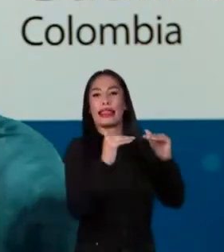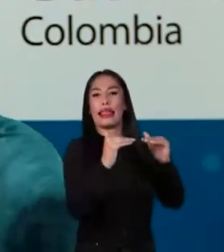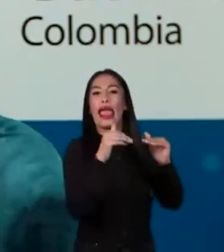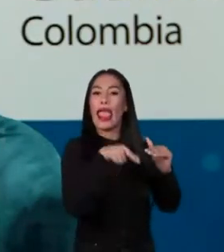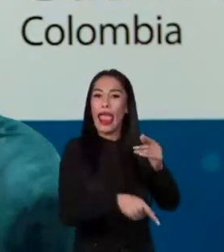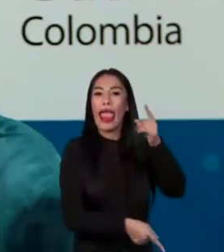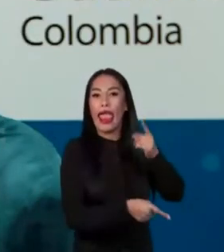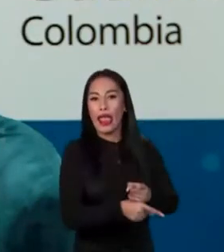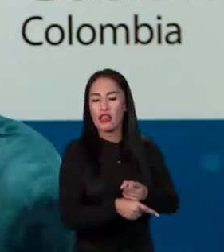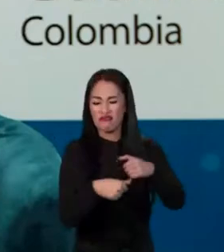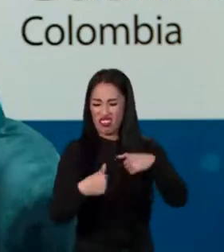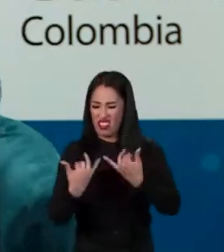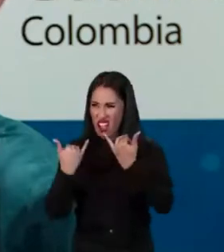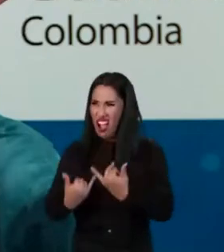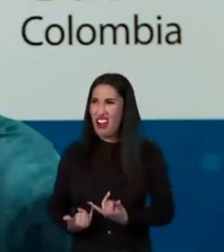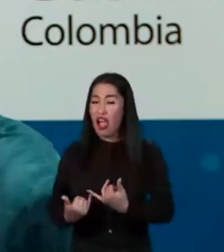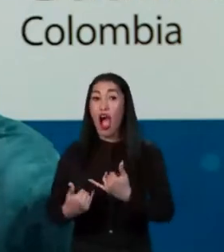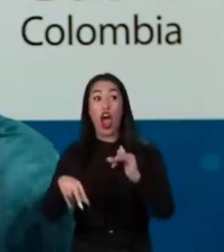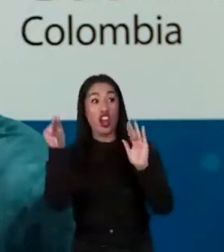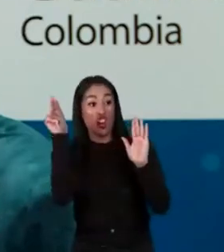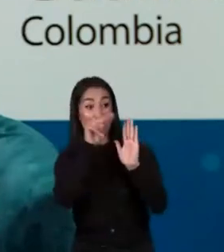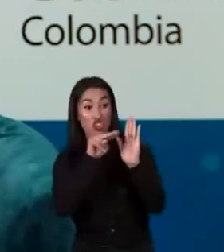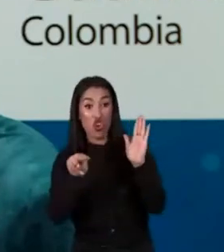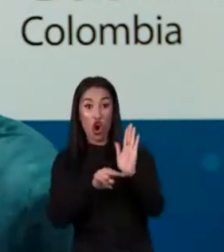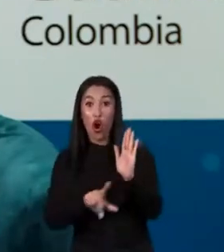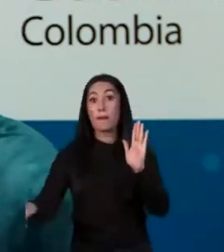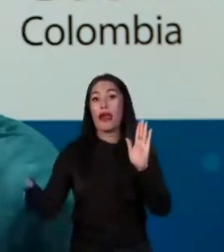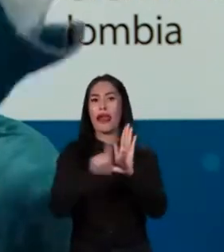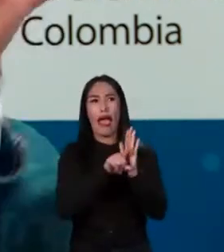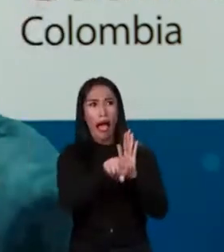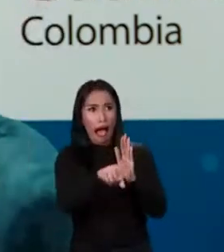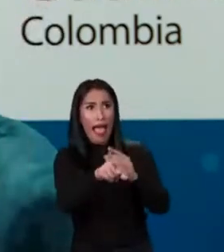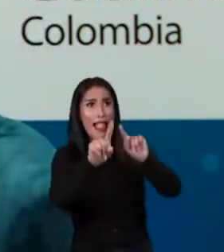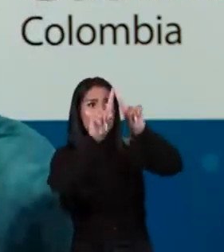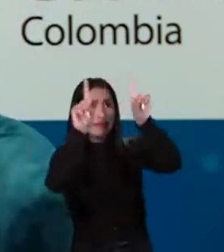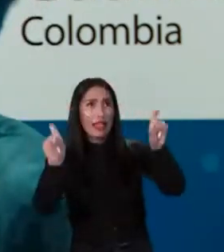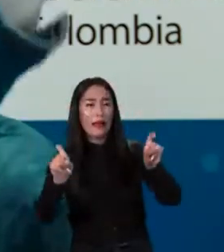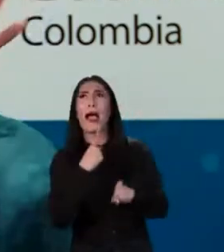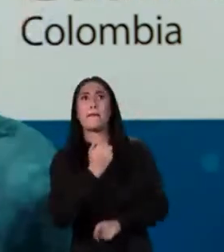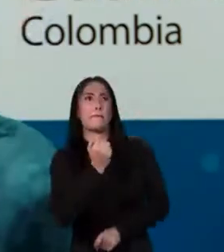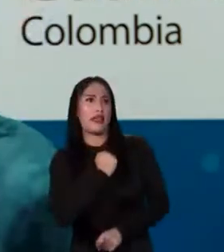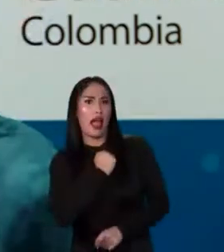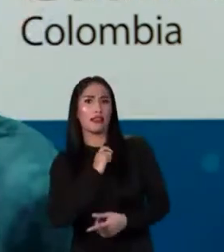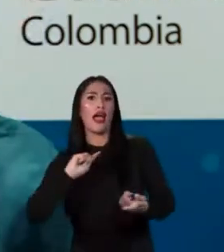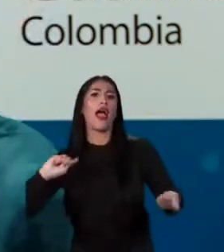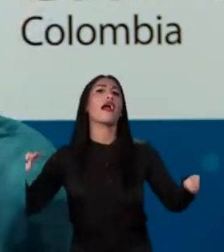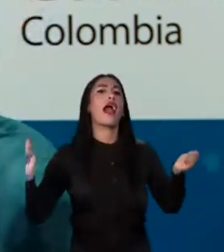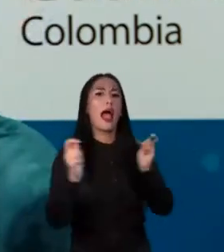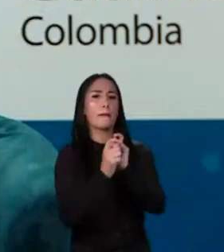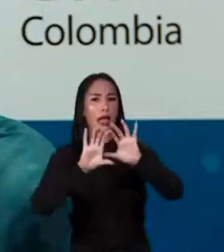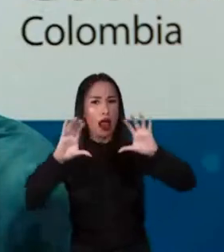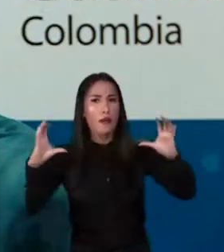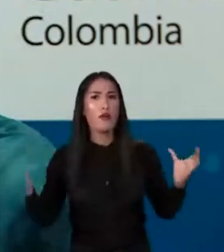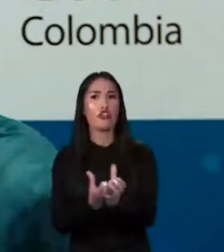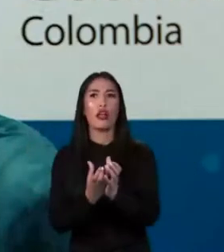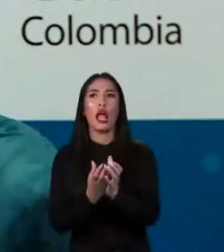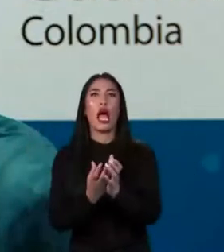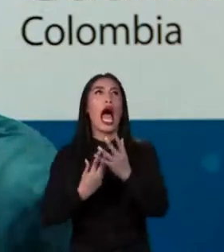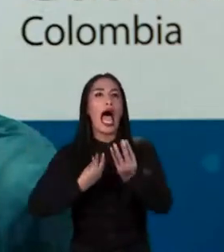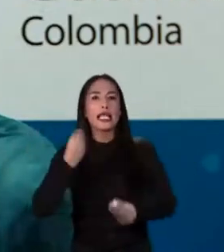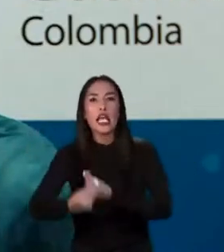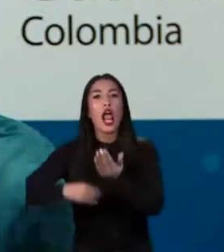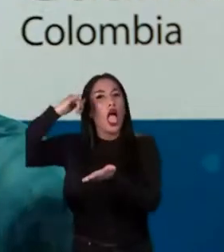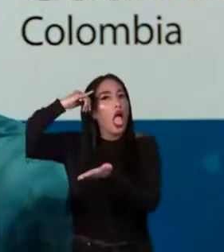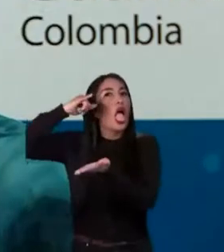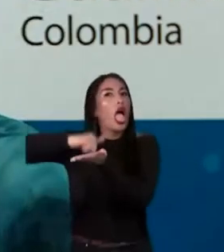me hablan de normatividad me encanta porque la normatividad que cambia el mundo no podemos seguir haciendo lo mismo hay que repensar